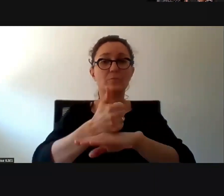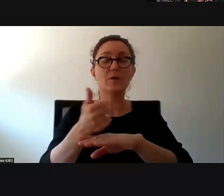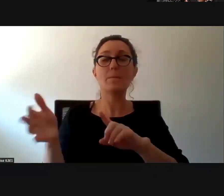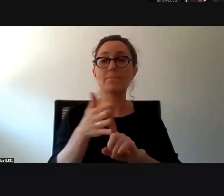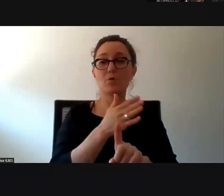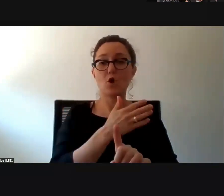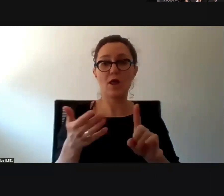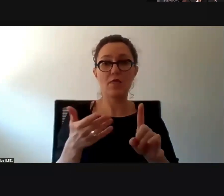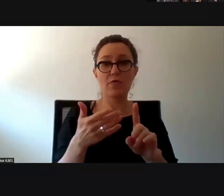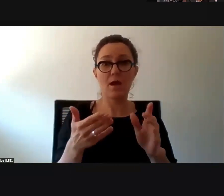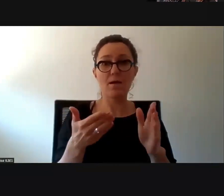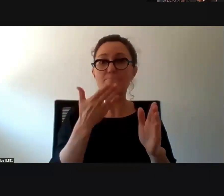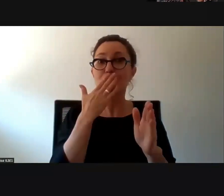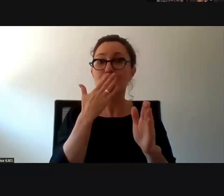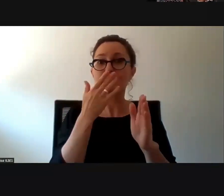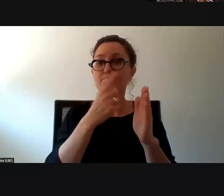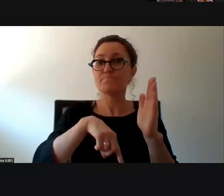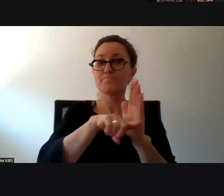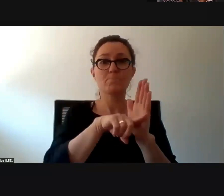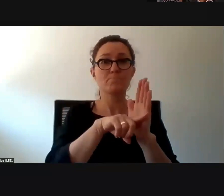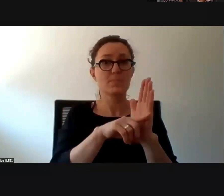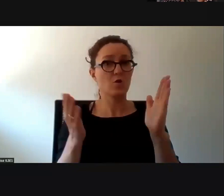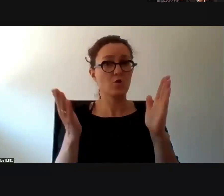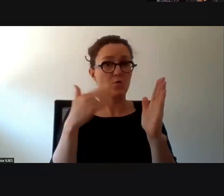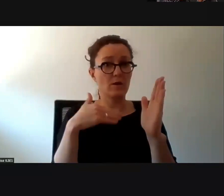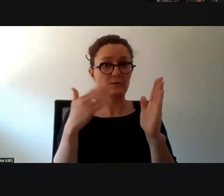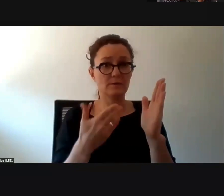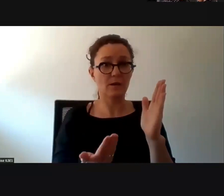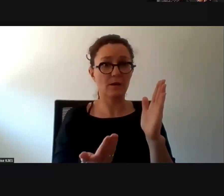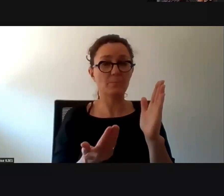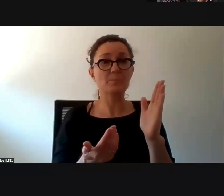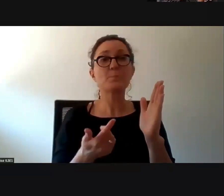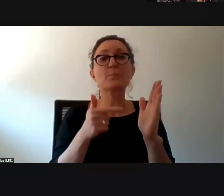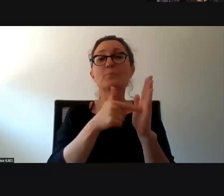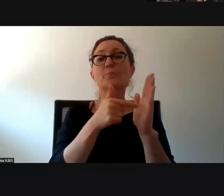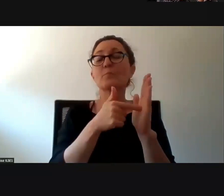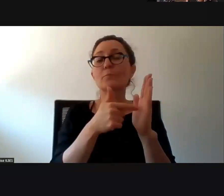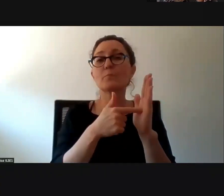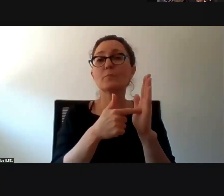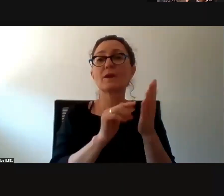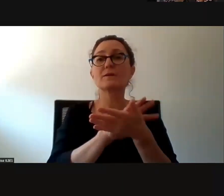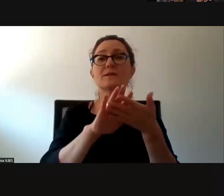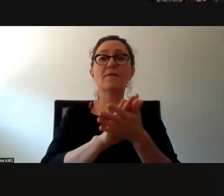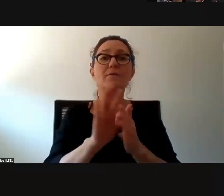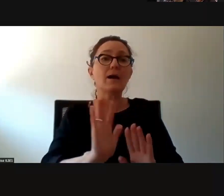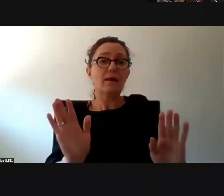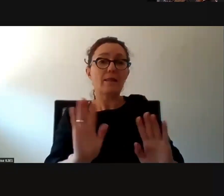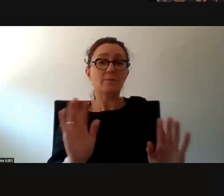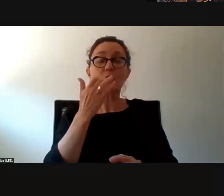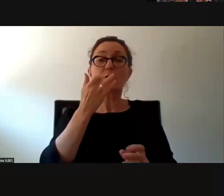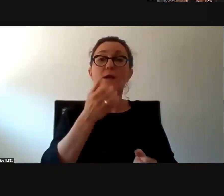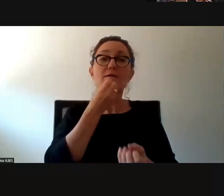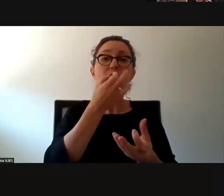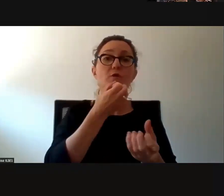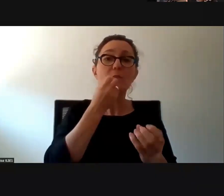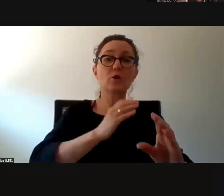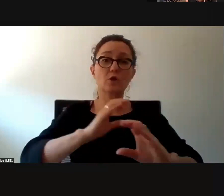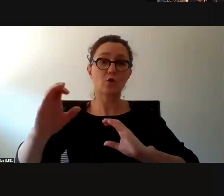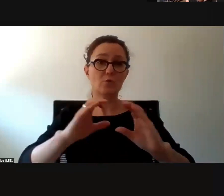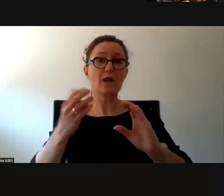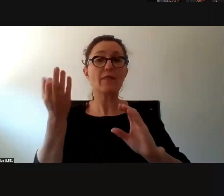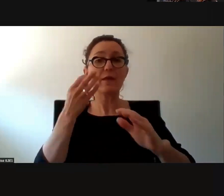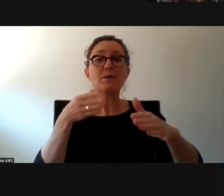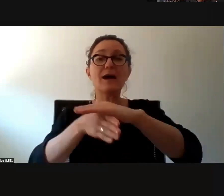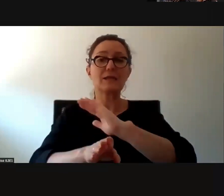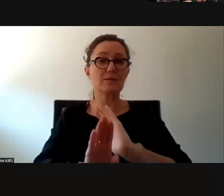Violencia. Solamente ahí se hablaba de la obligatoriedad de que la información y la comunicación tiene que ser